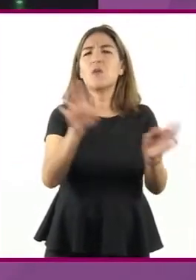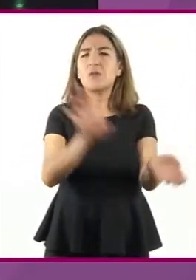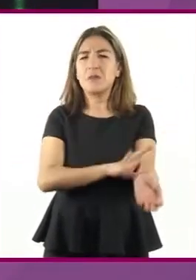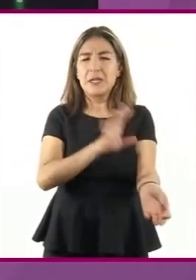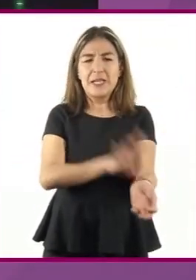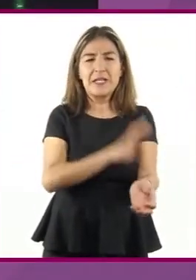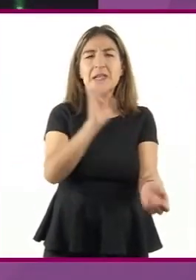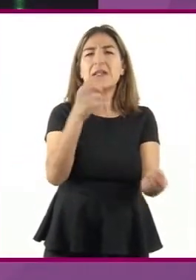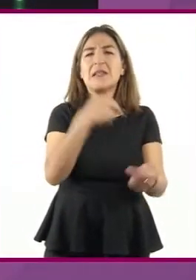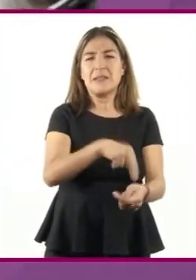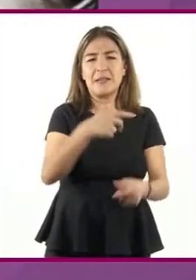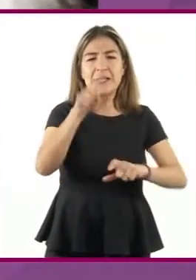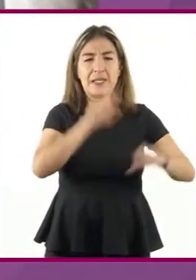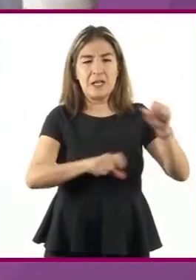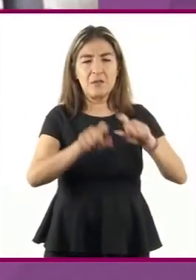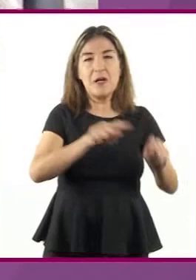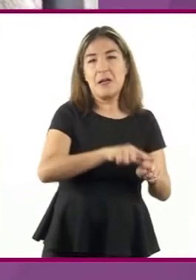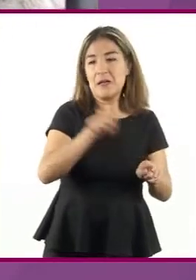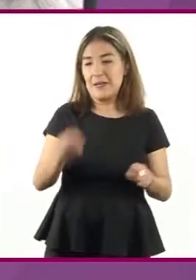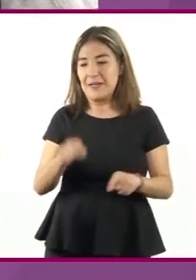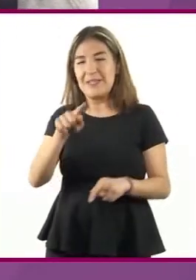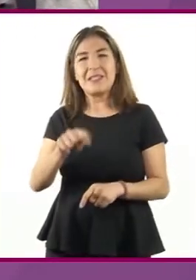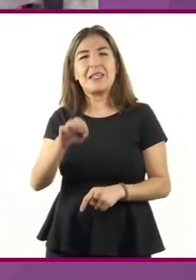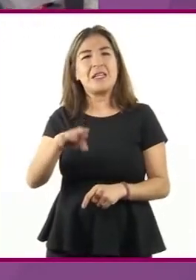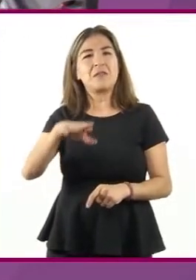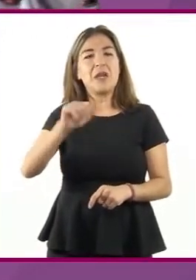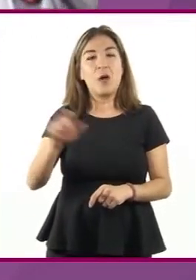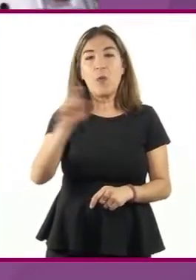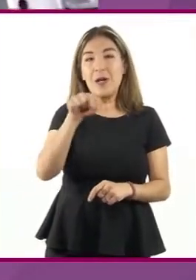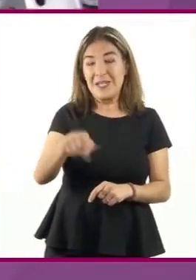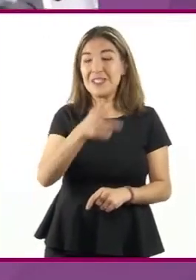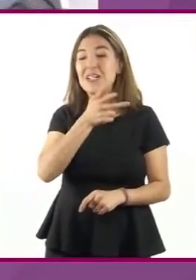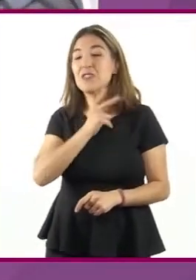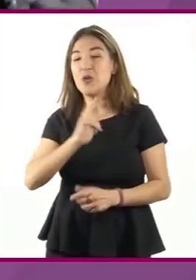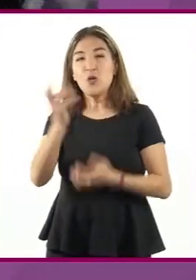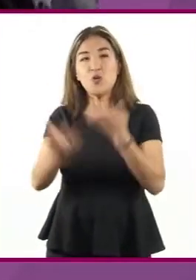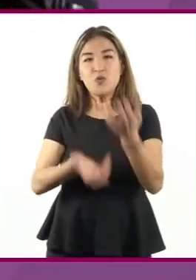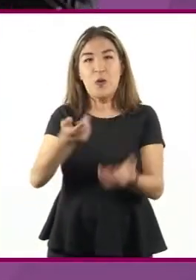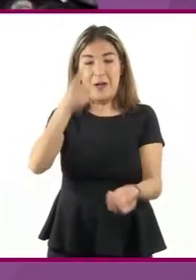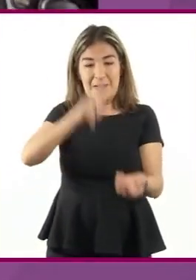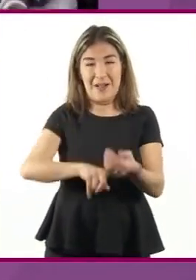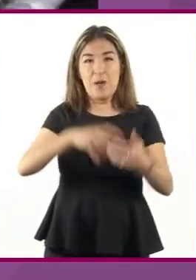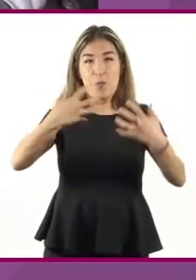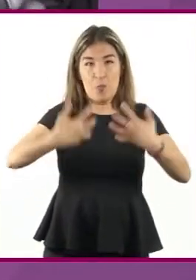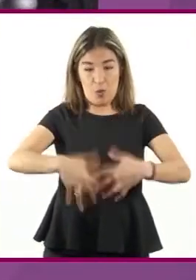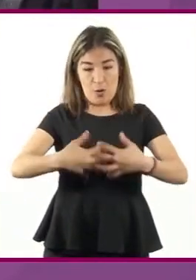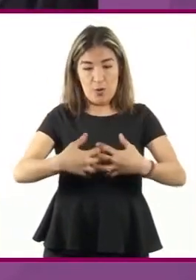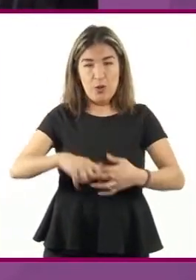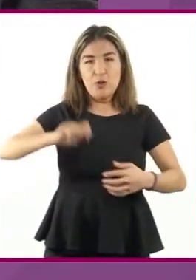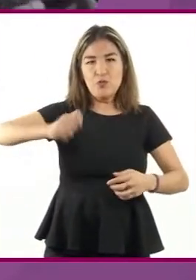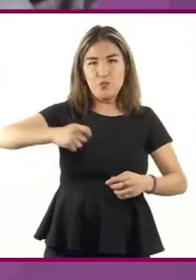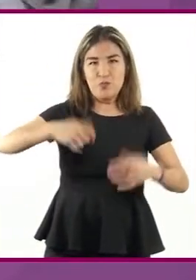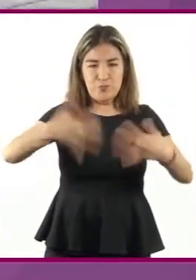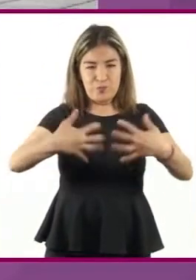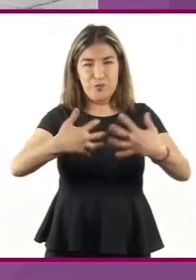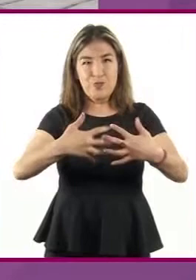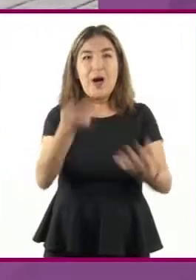química a energía térmica también sucede cuando se quema la gasolina en el interior del motor de un